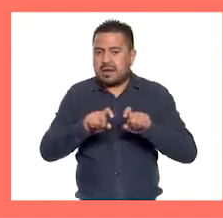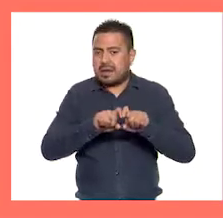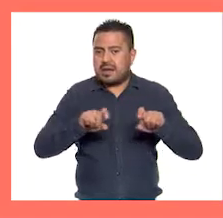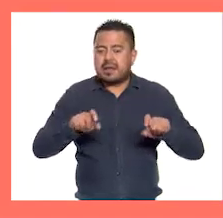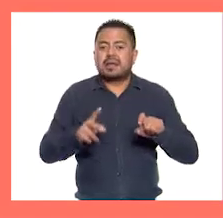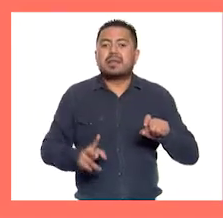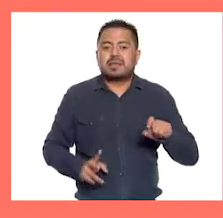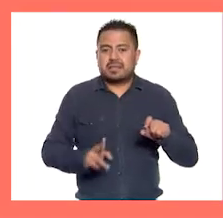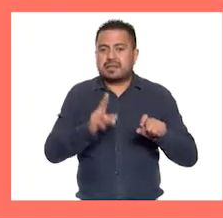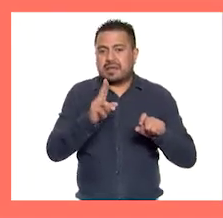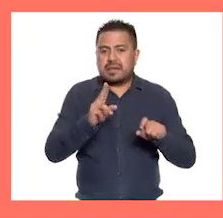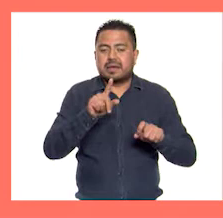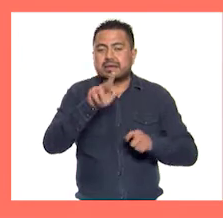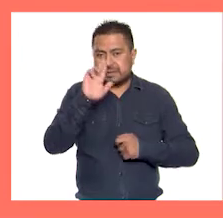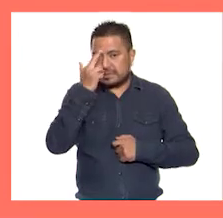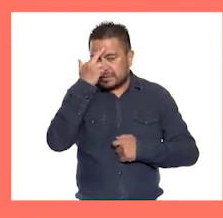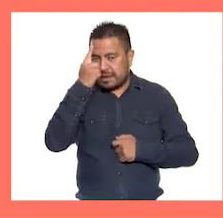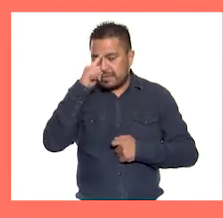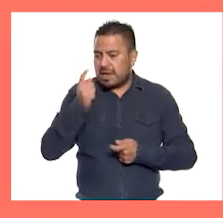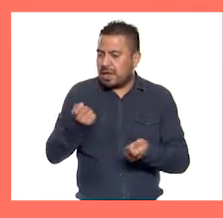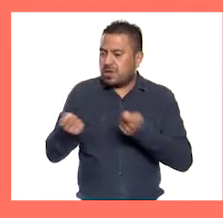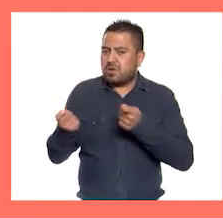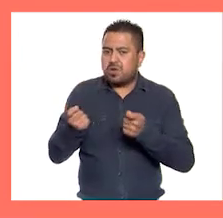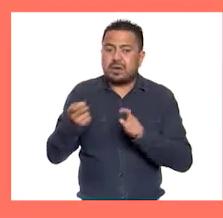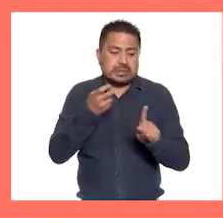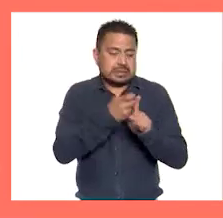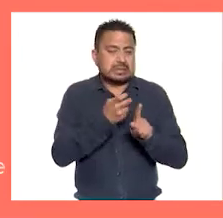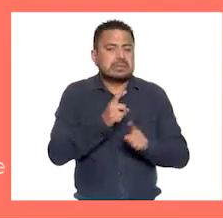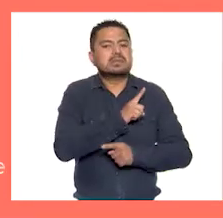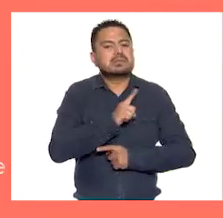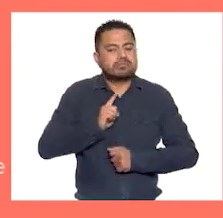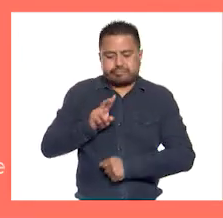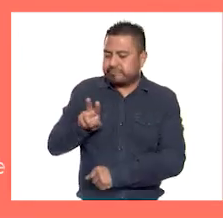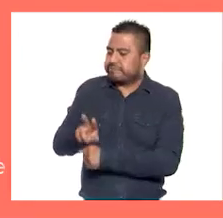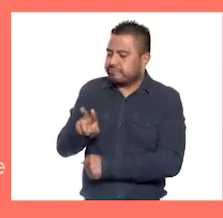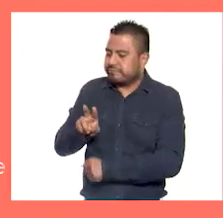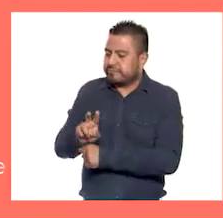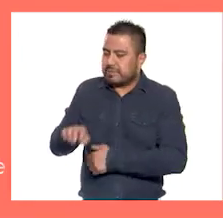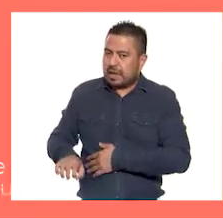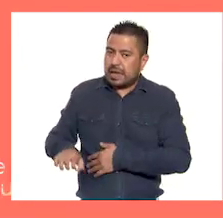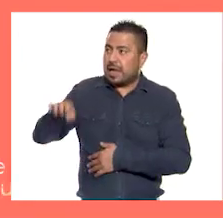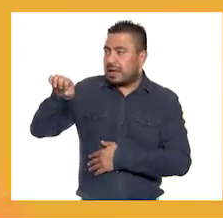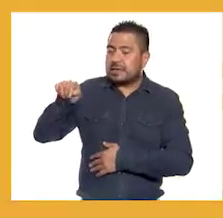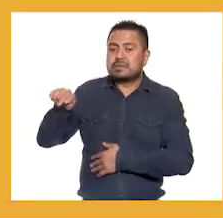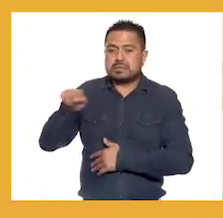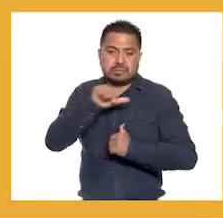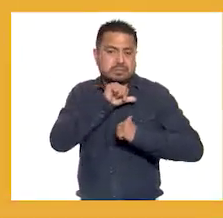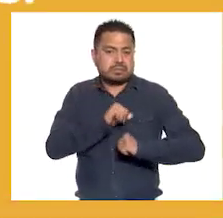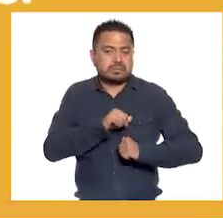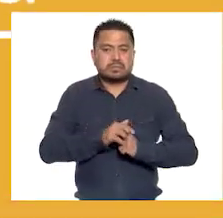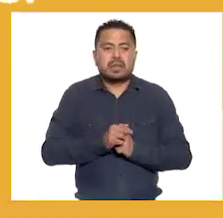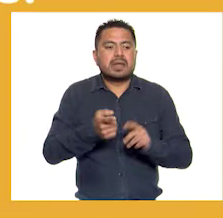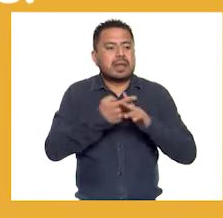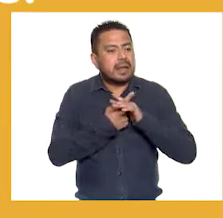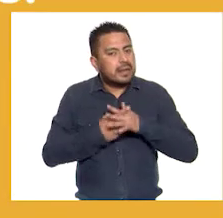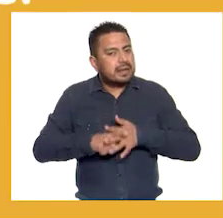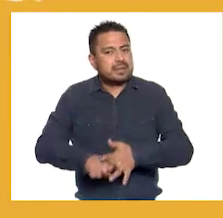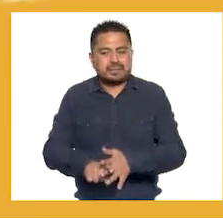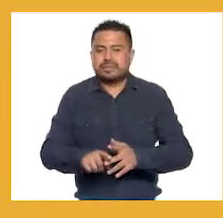y tijeras. Recuerda que la manipulación de estas debe estar supervisada por un adulto.